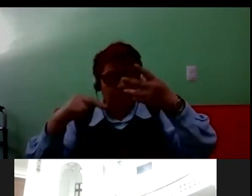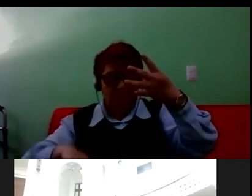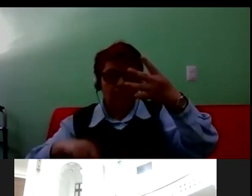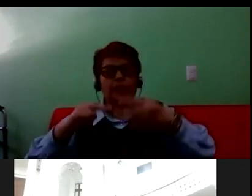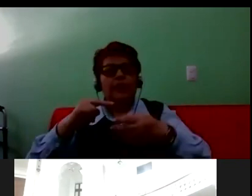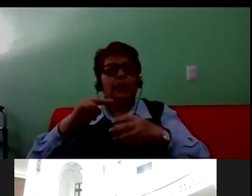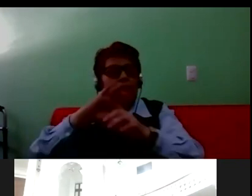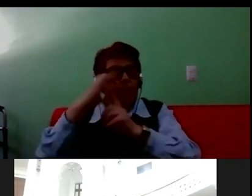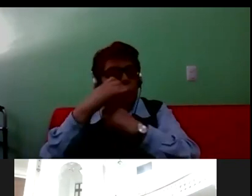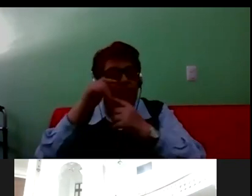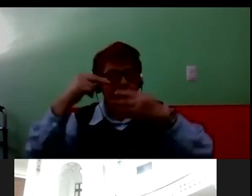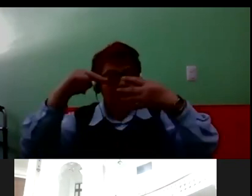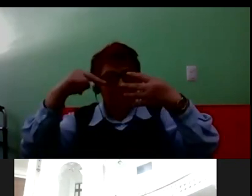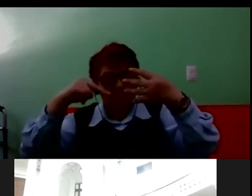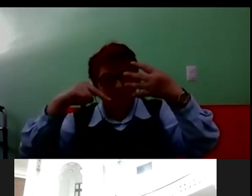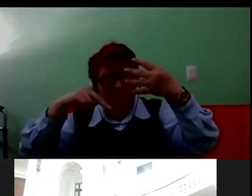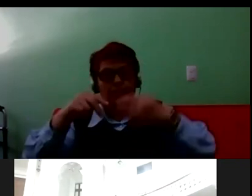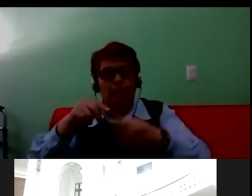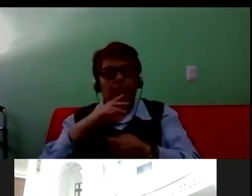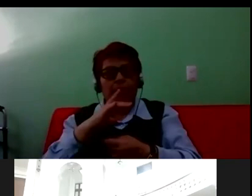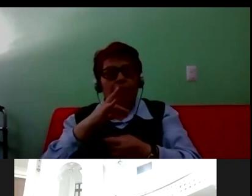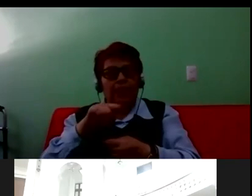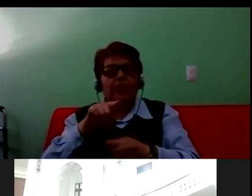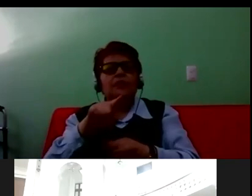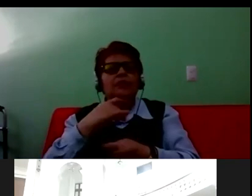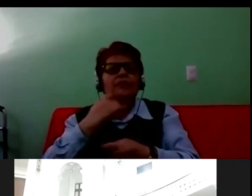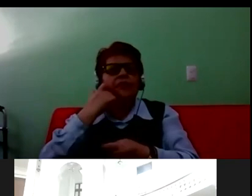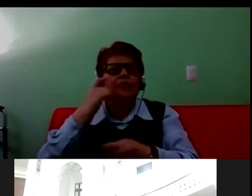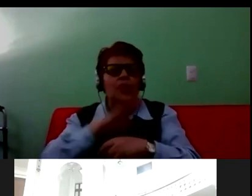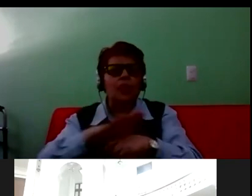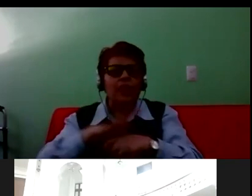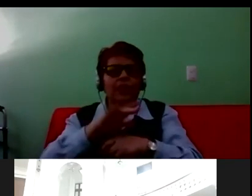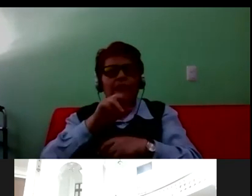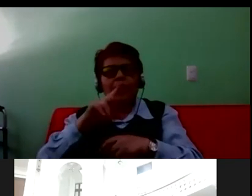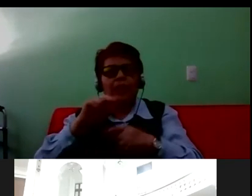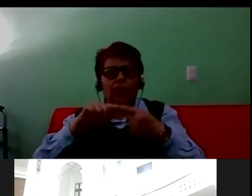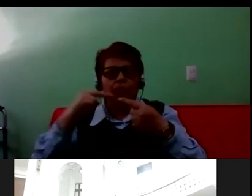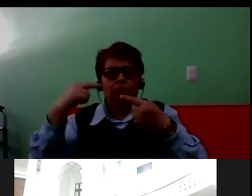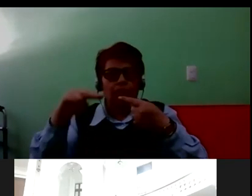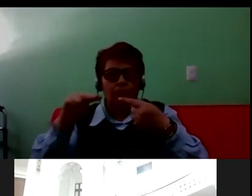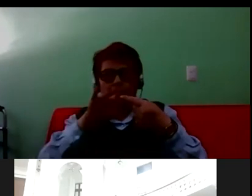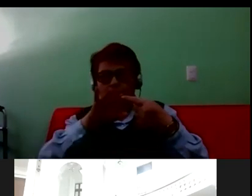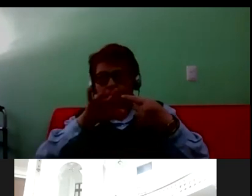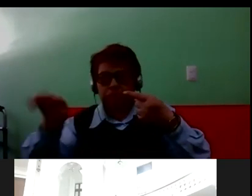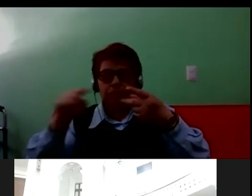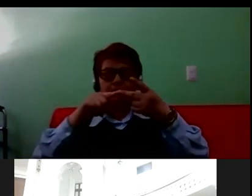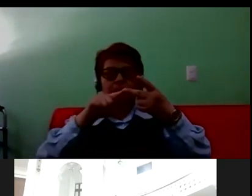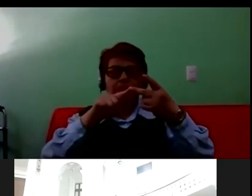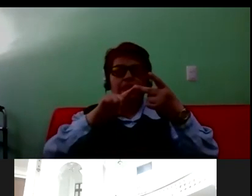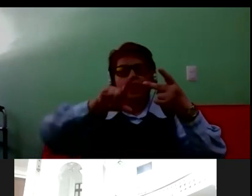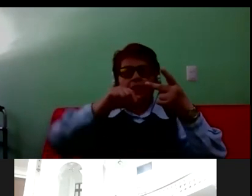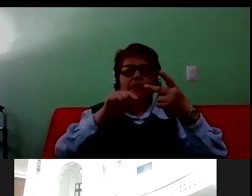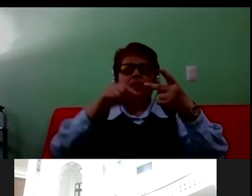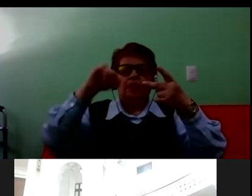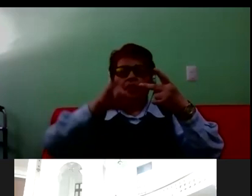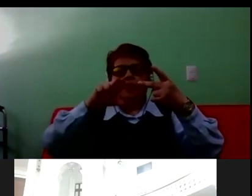de esta comisión para que expresen el sentido de su voto diciendo su nombre y apellido y posteriormente a favor,